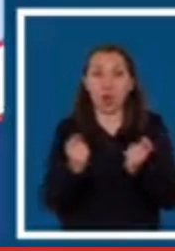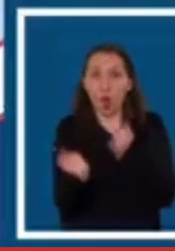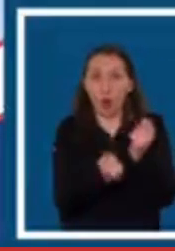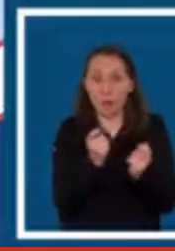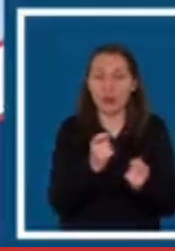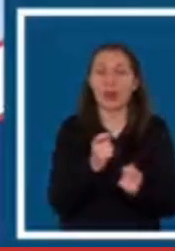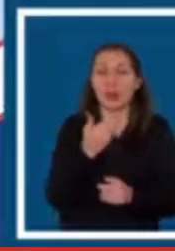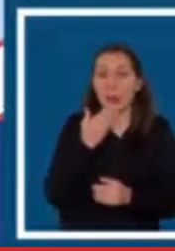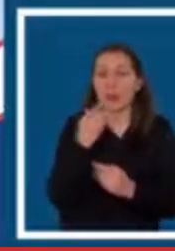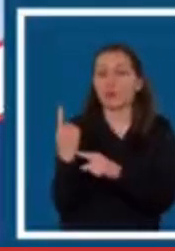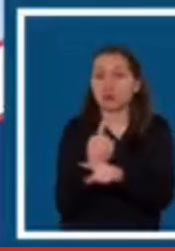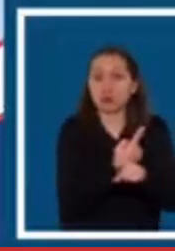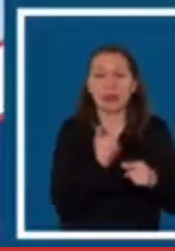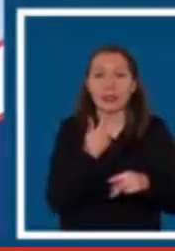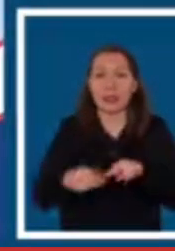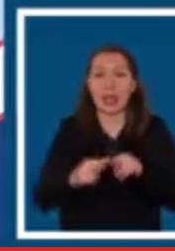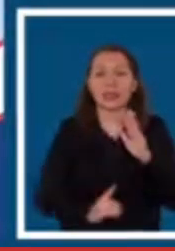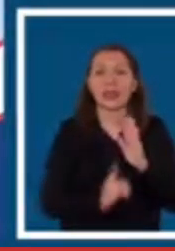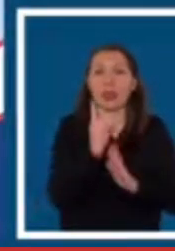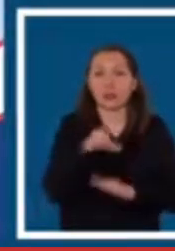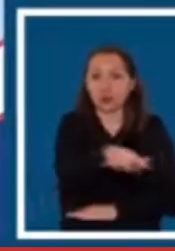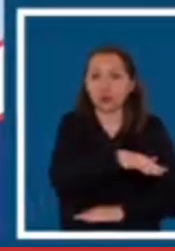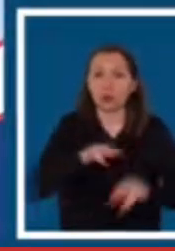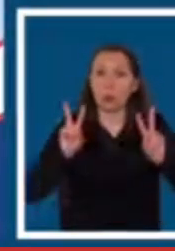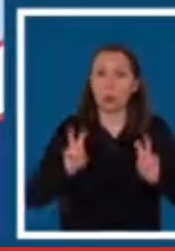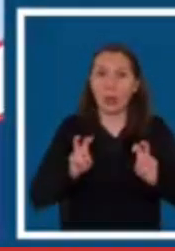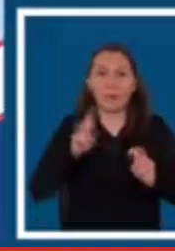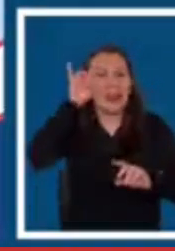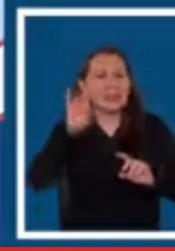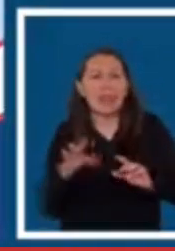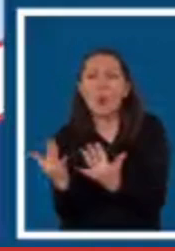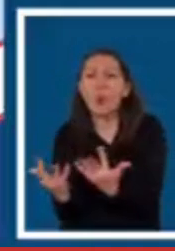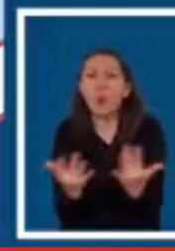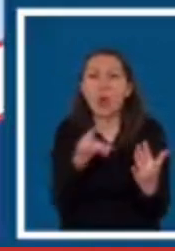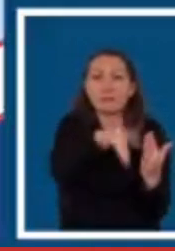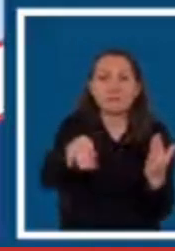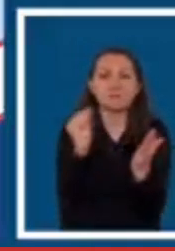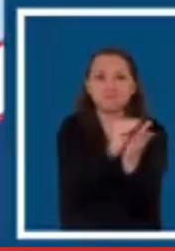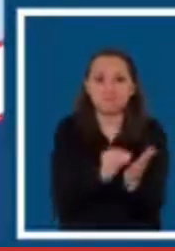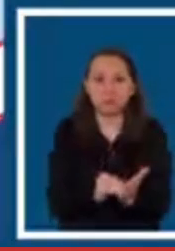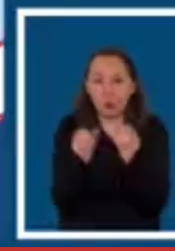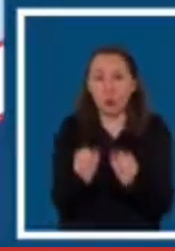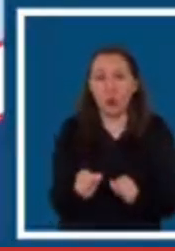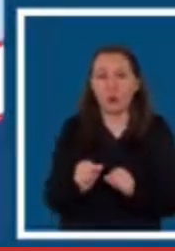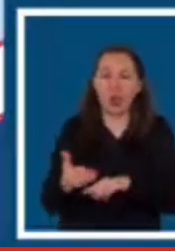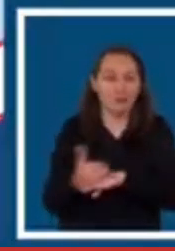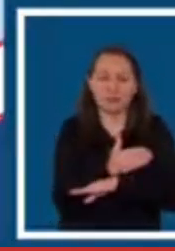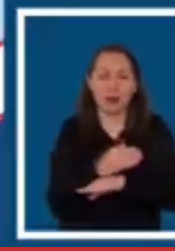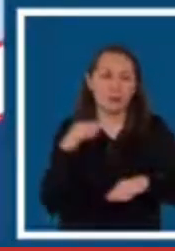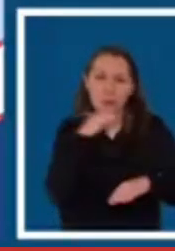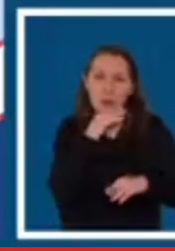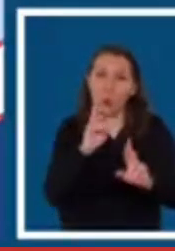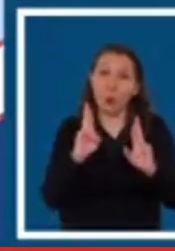y por cierto en diálogo con lo que hace Desarrollo Social respecto a un catastro que seamos capaces de realizar cuanto antes